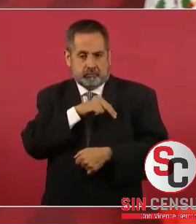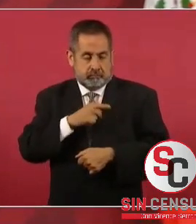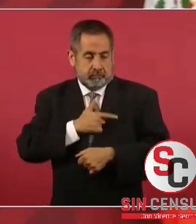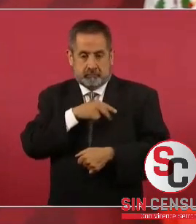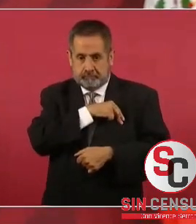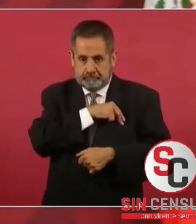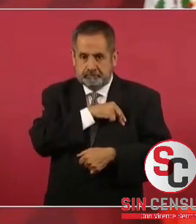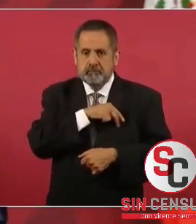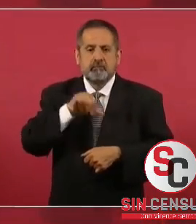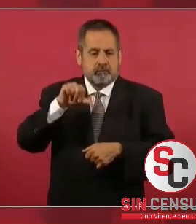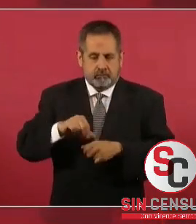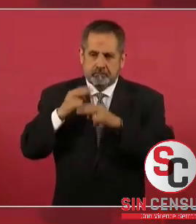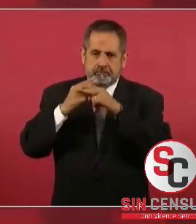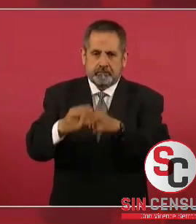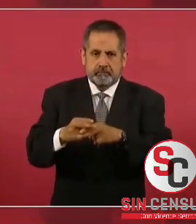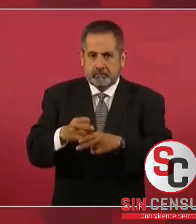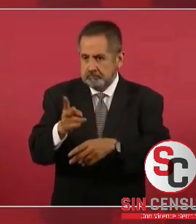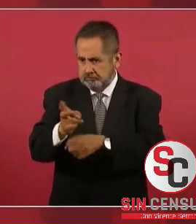invitados.